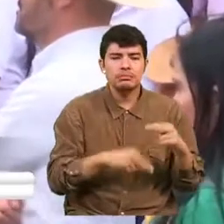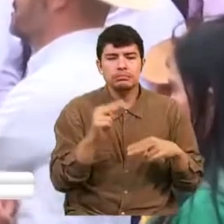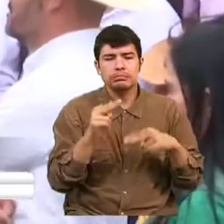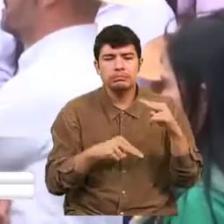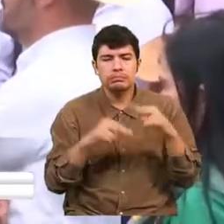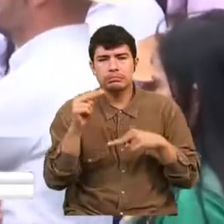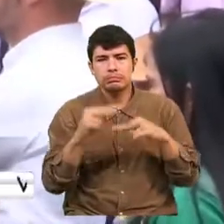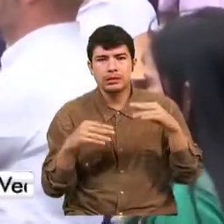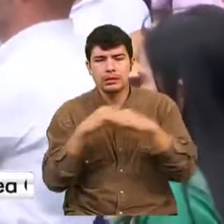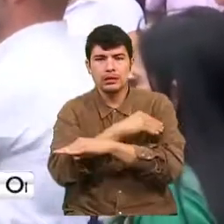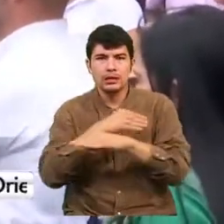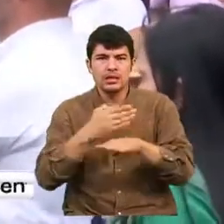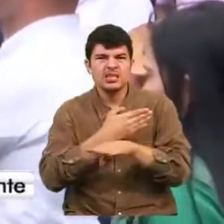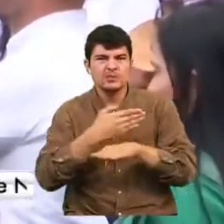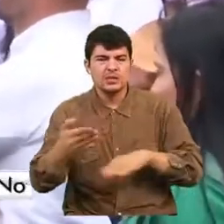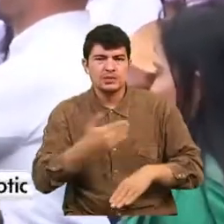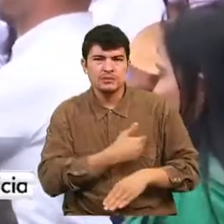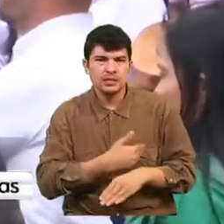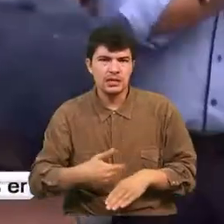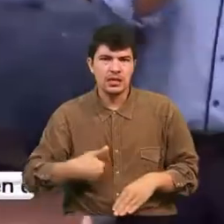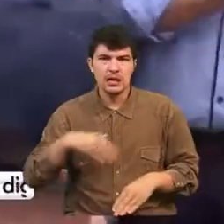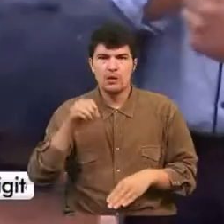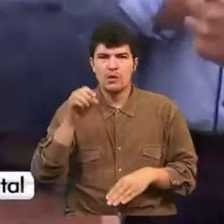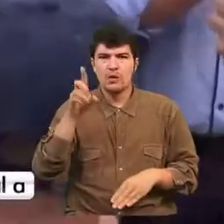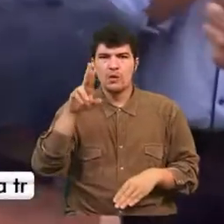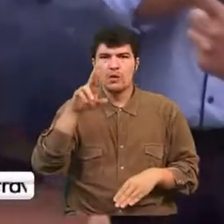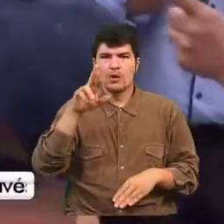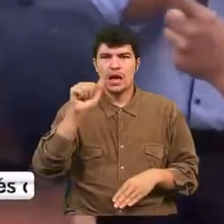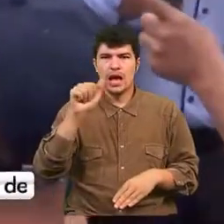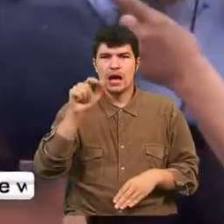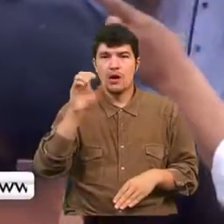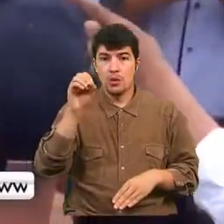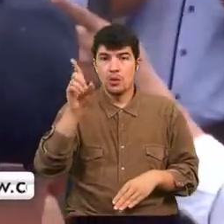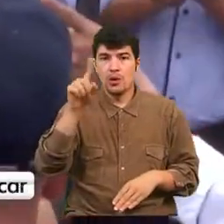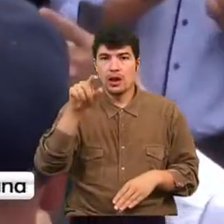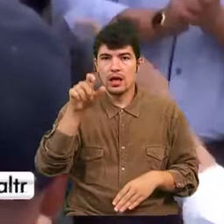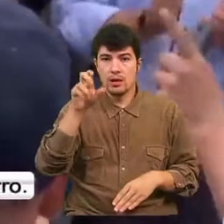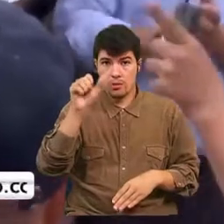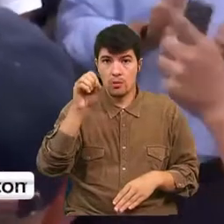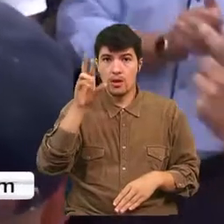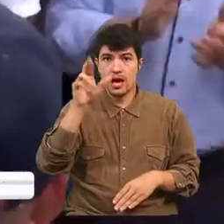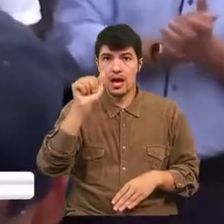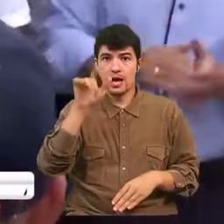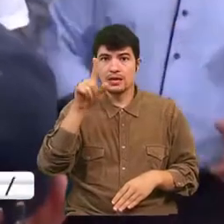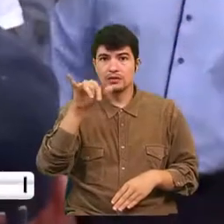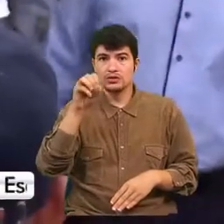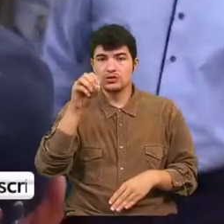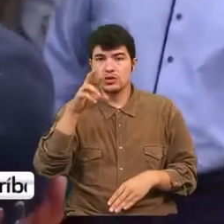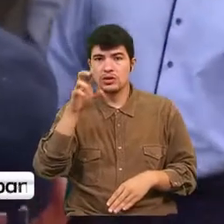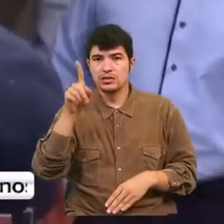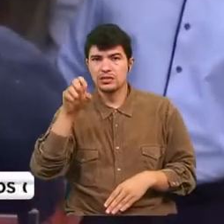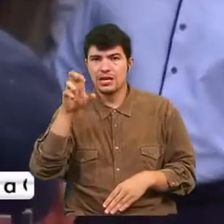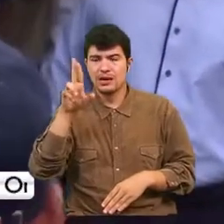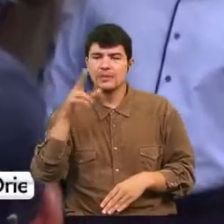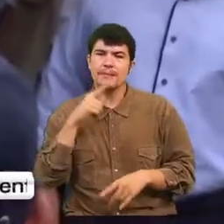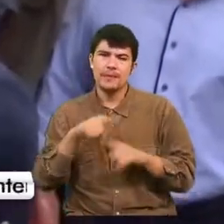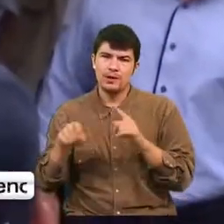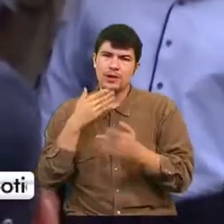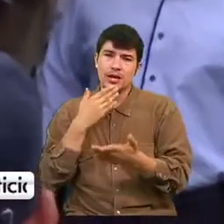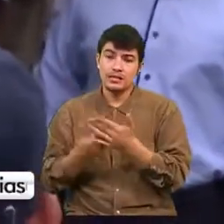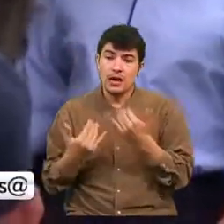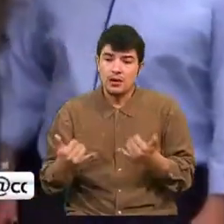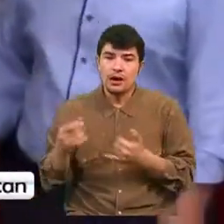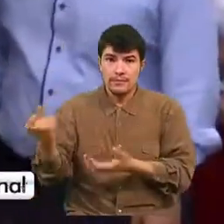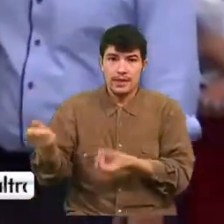las del doctor Horacio Serpa, luego vinieron siguientes administraciones que fueron invirtiendo y nosotros, gracias al doctor Simón Gaviria en Planeación Nacional, que nos dio